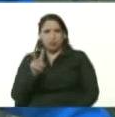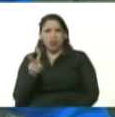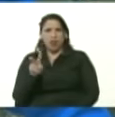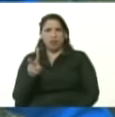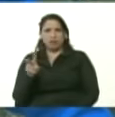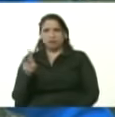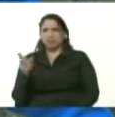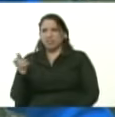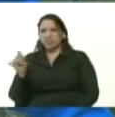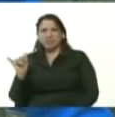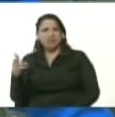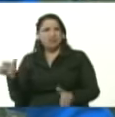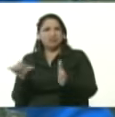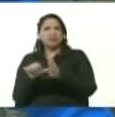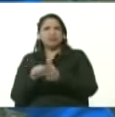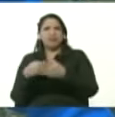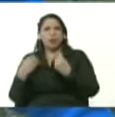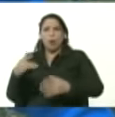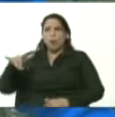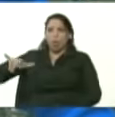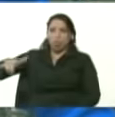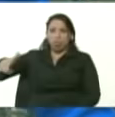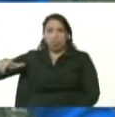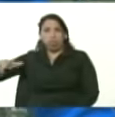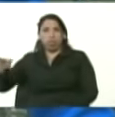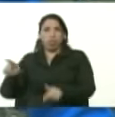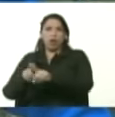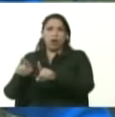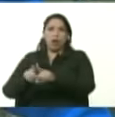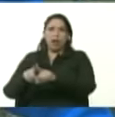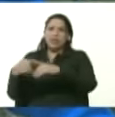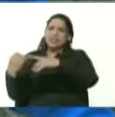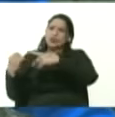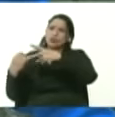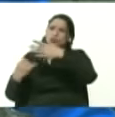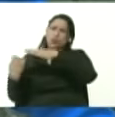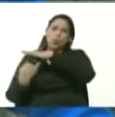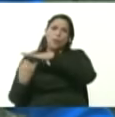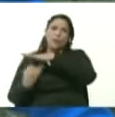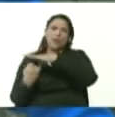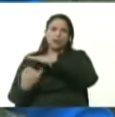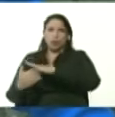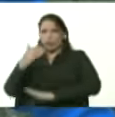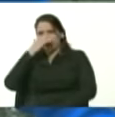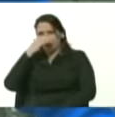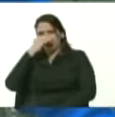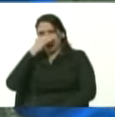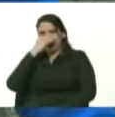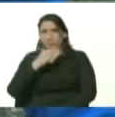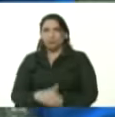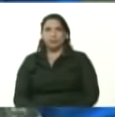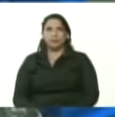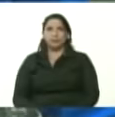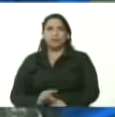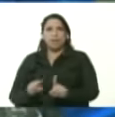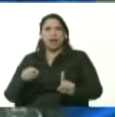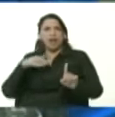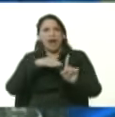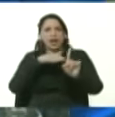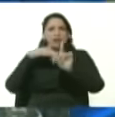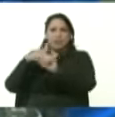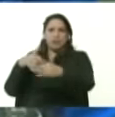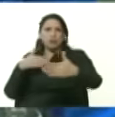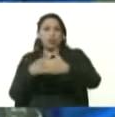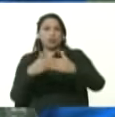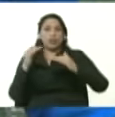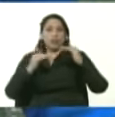existe como artificio, como instrumento criminal y delincuencial para atentar contra la